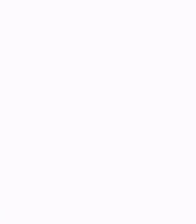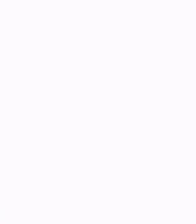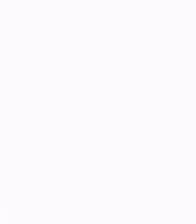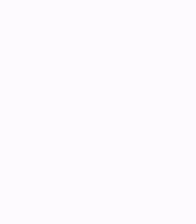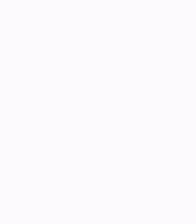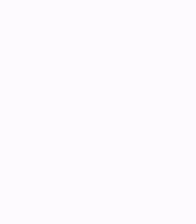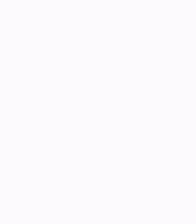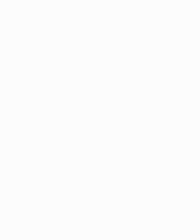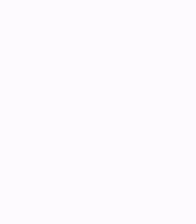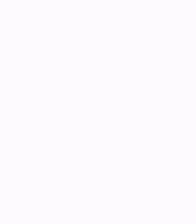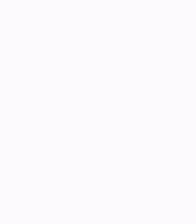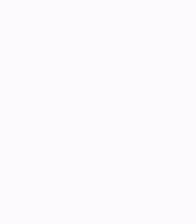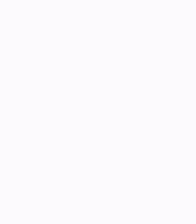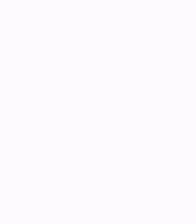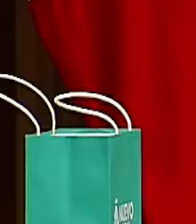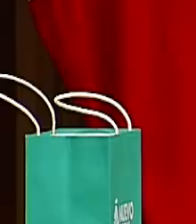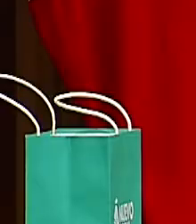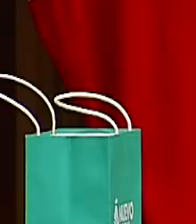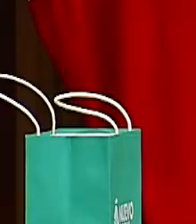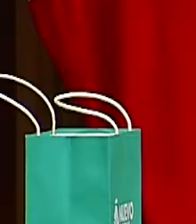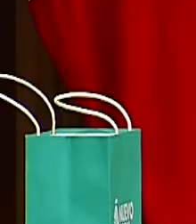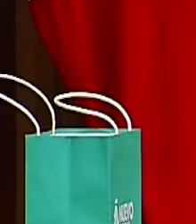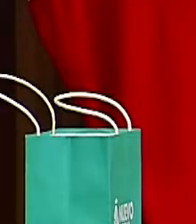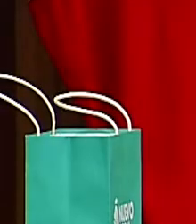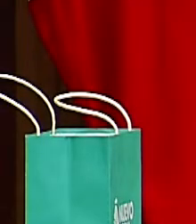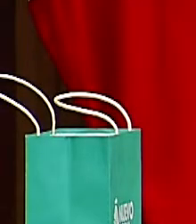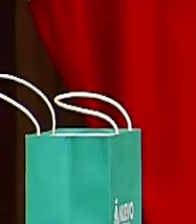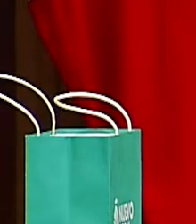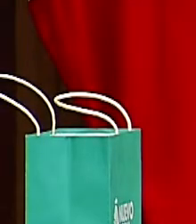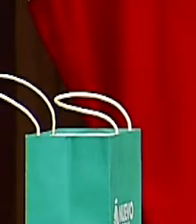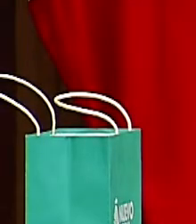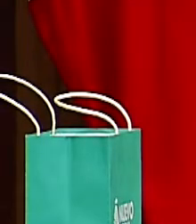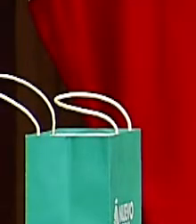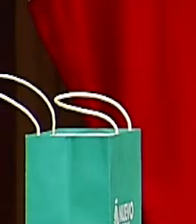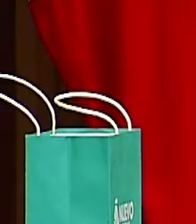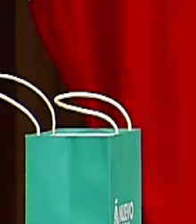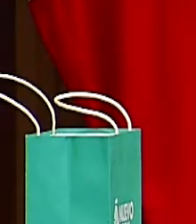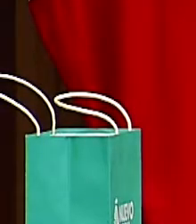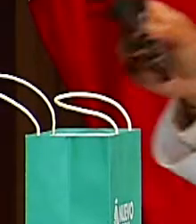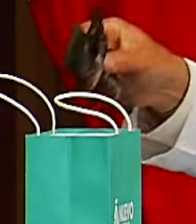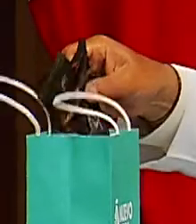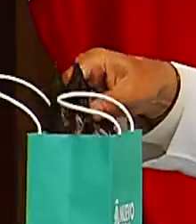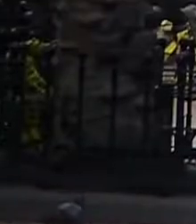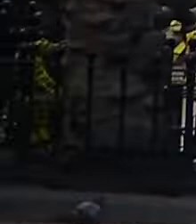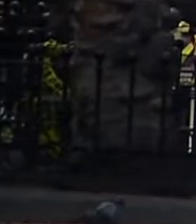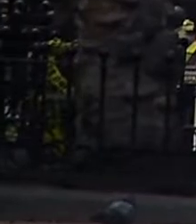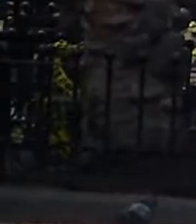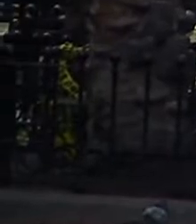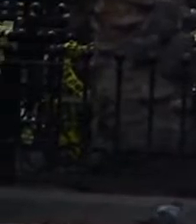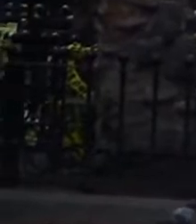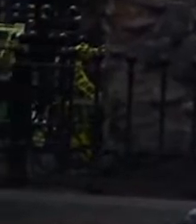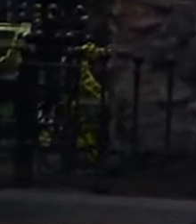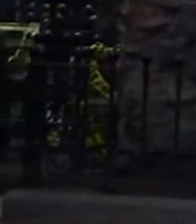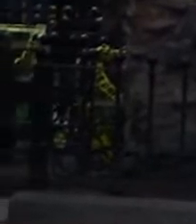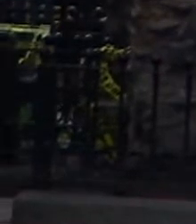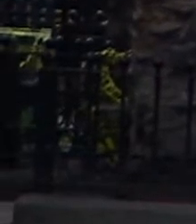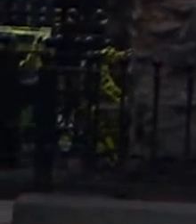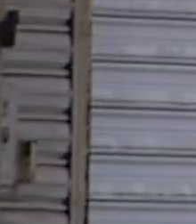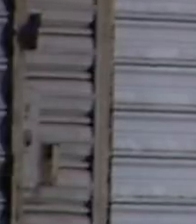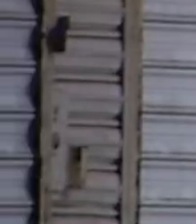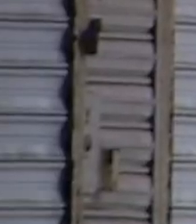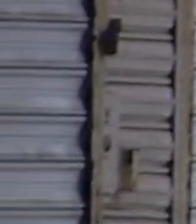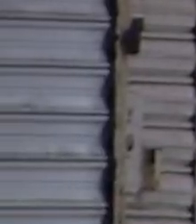casos diarios, el secretario de Salud Estatal, Manuel de la Oca Vasos, explicó que esto se debe, en gran parte, a que la gente no ha querido